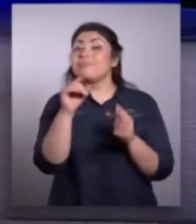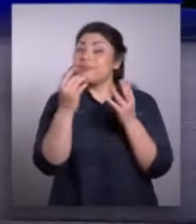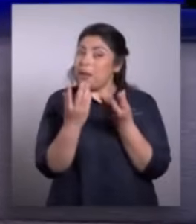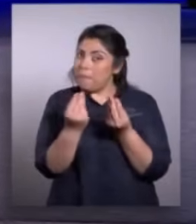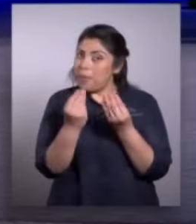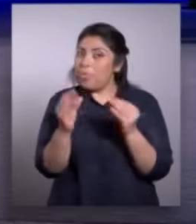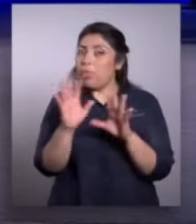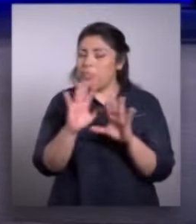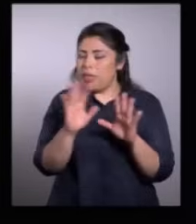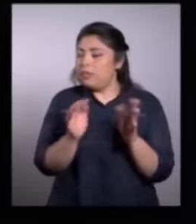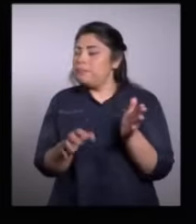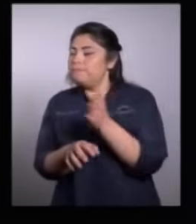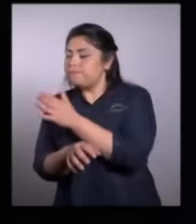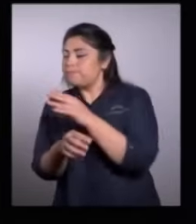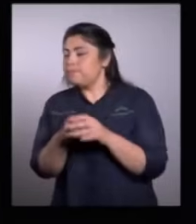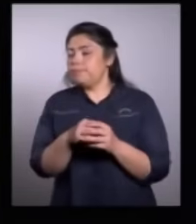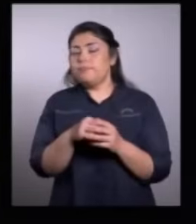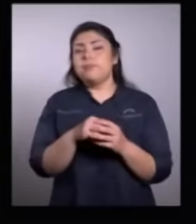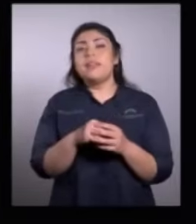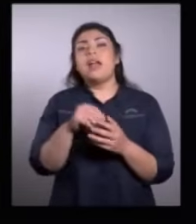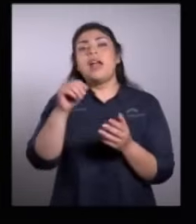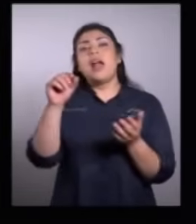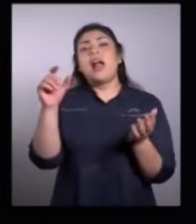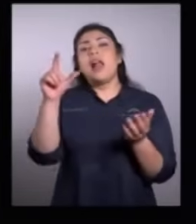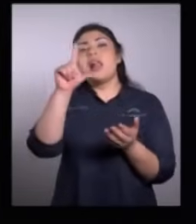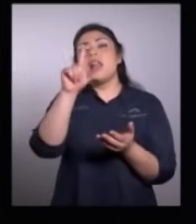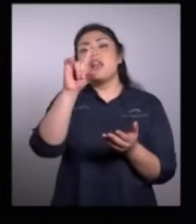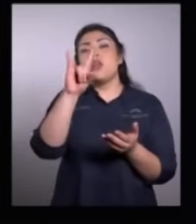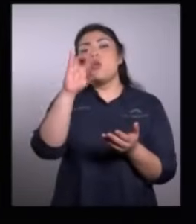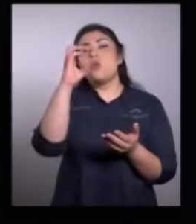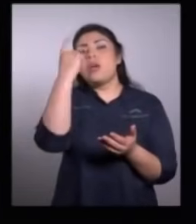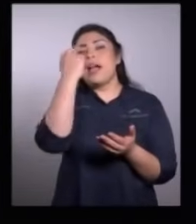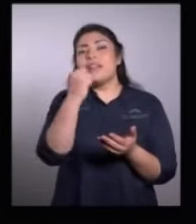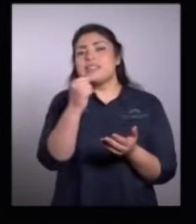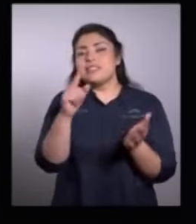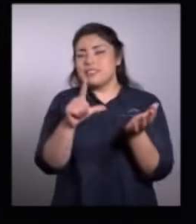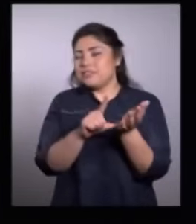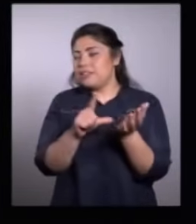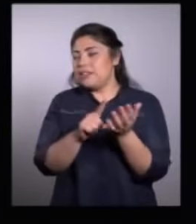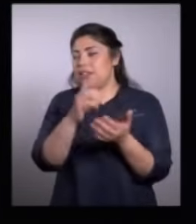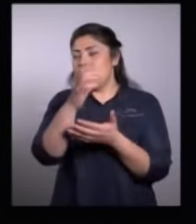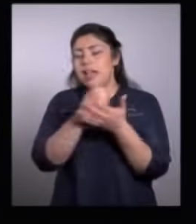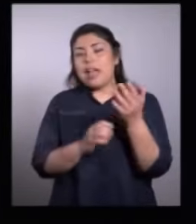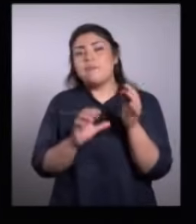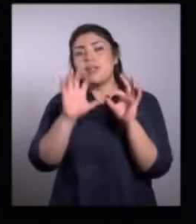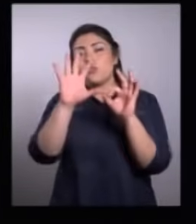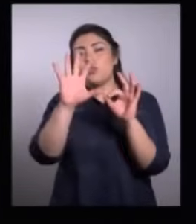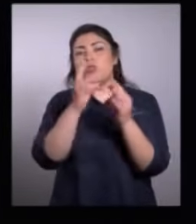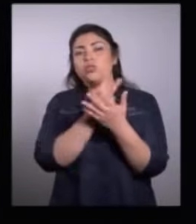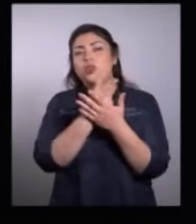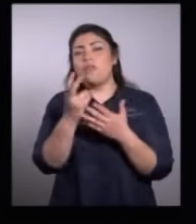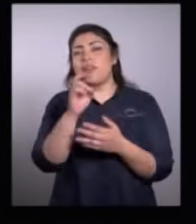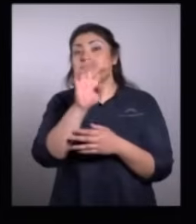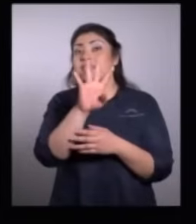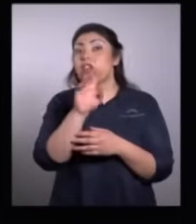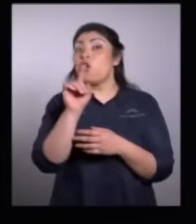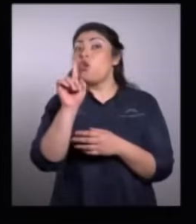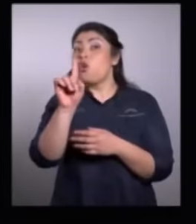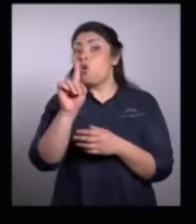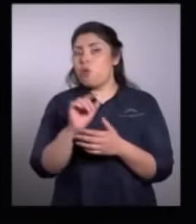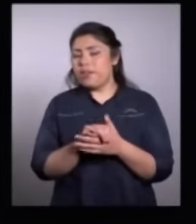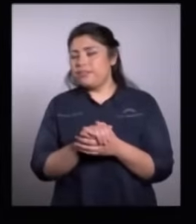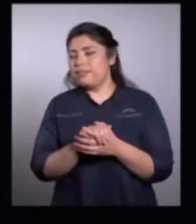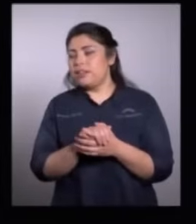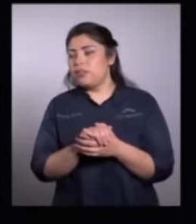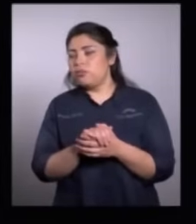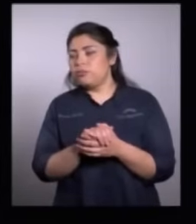Anoten eso si tienen ahí, si tienen como subrayar o marcar en sus dispositivos Principal de la sinagoga Y postrándose a los pies de Jesús